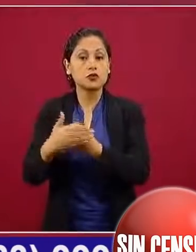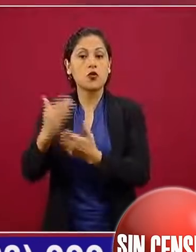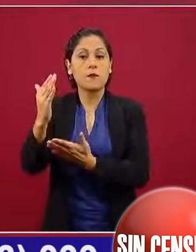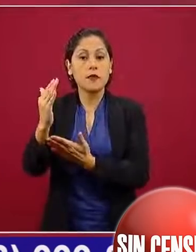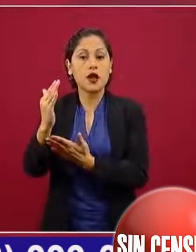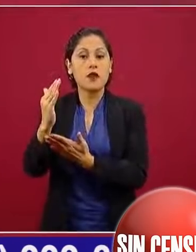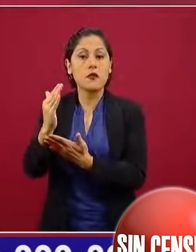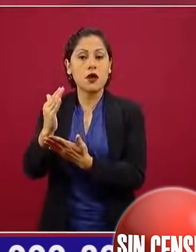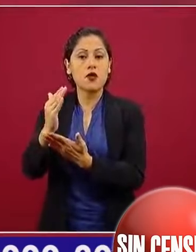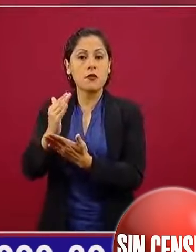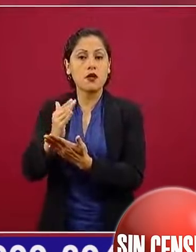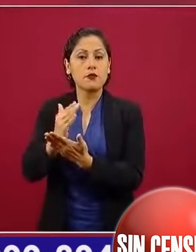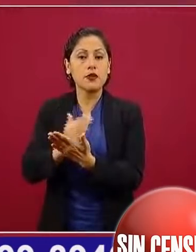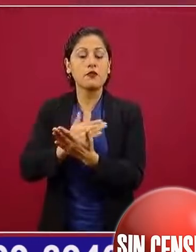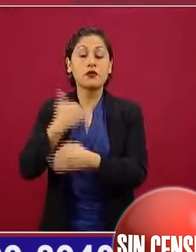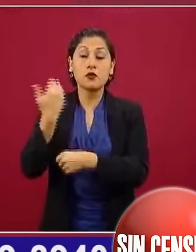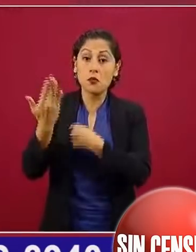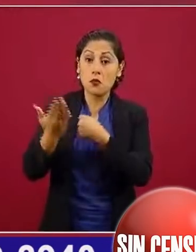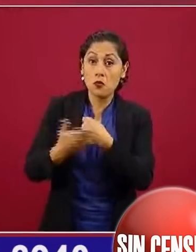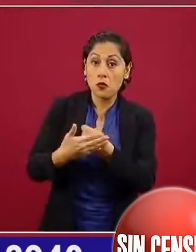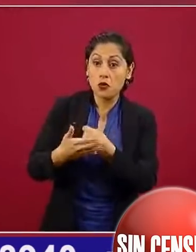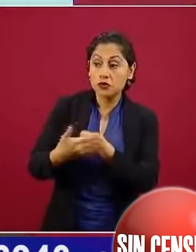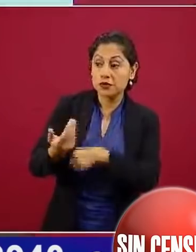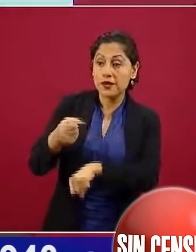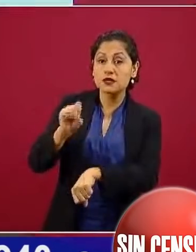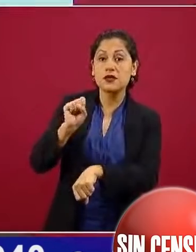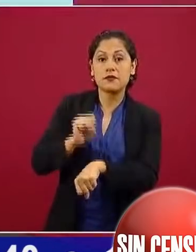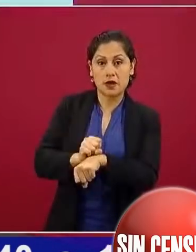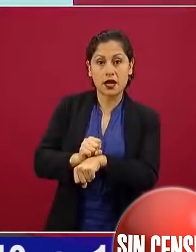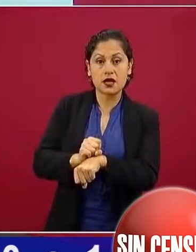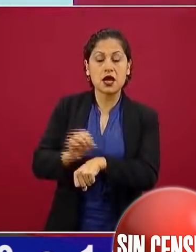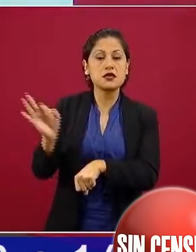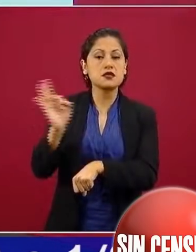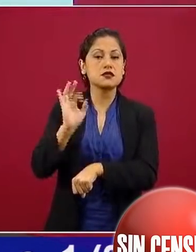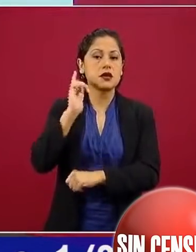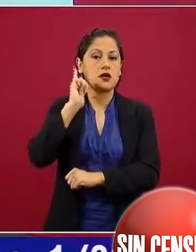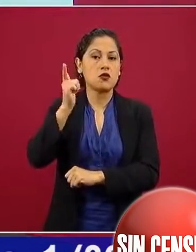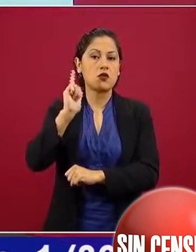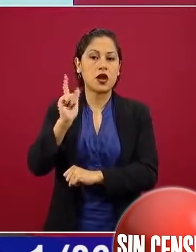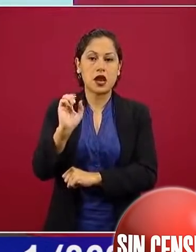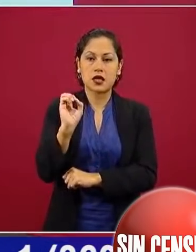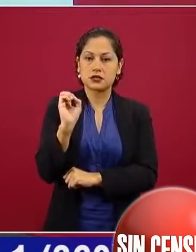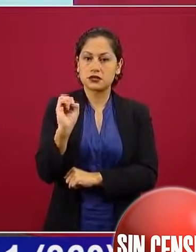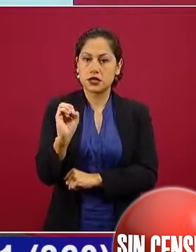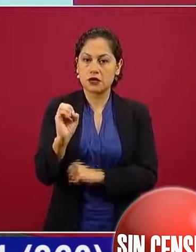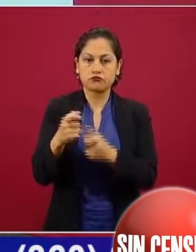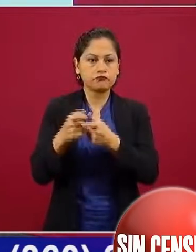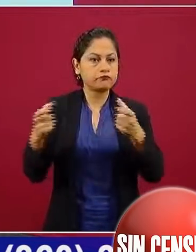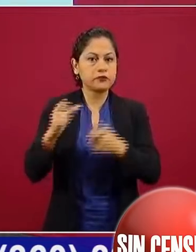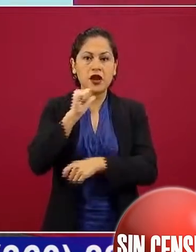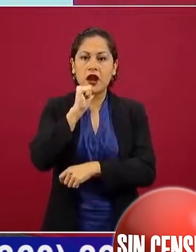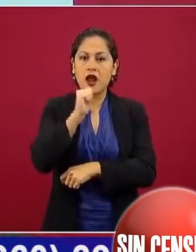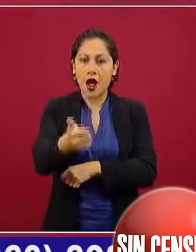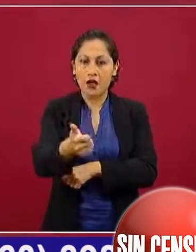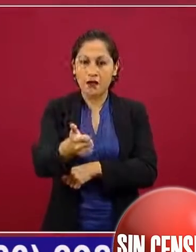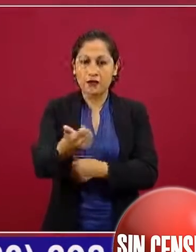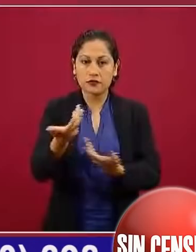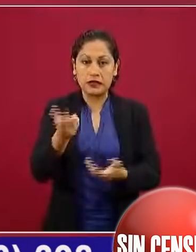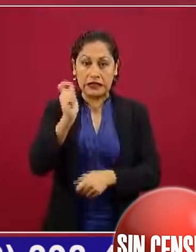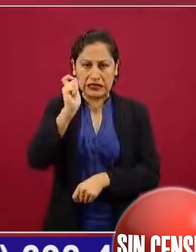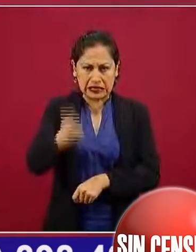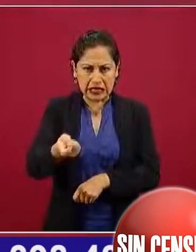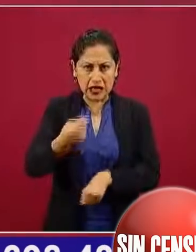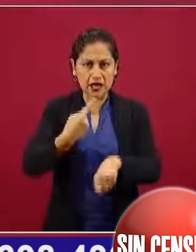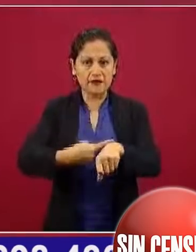que vamos a llegar en las próximas pocas semanas a 0 de crecimiento. ¿Eso quiere decir que se acabó la epidemia?